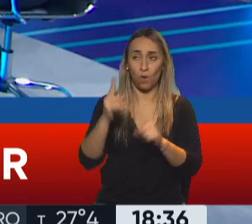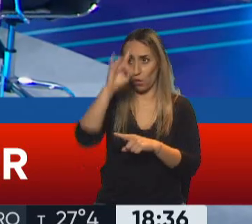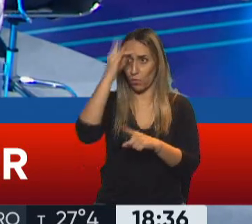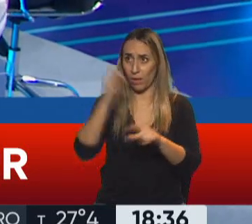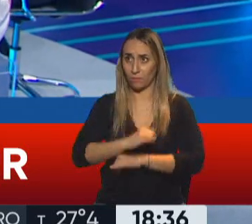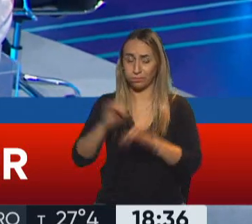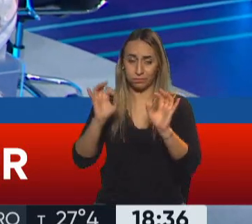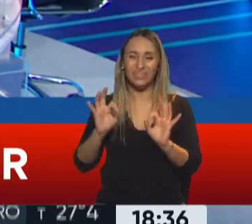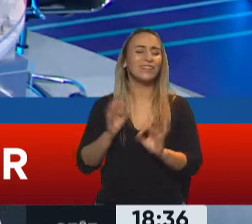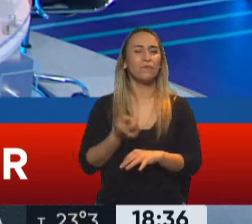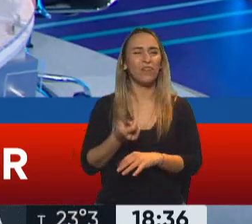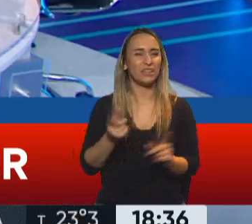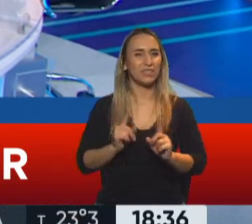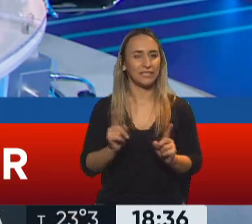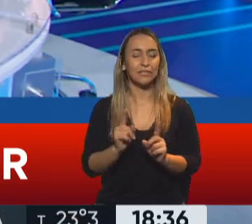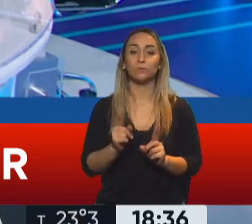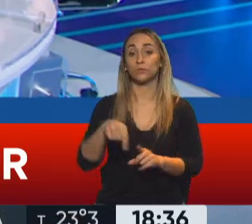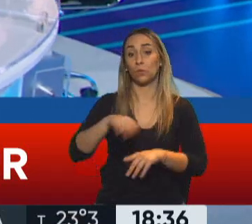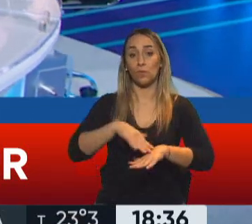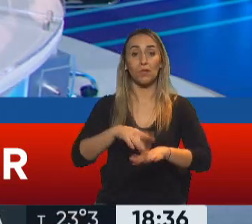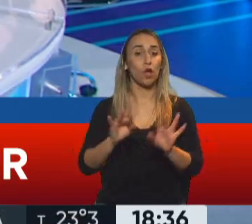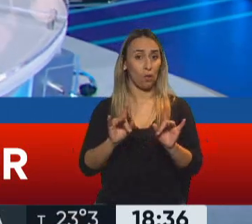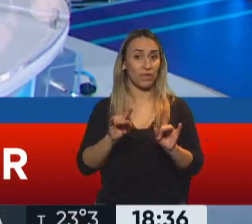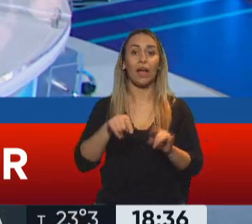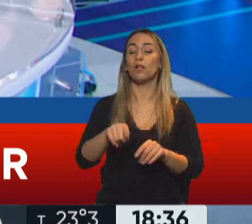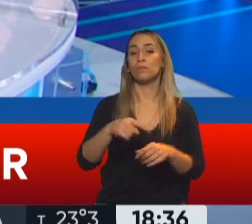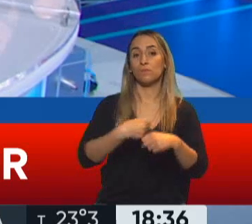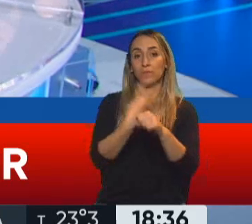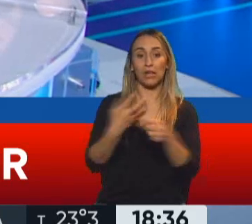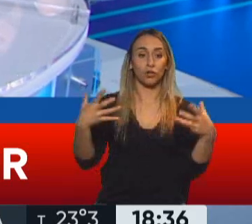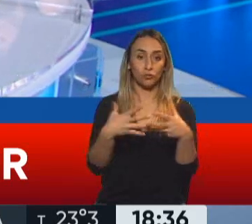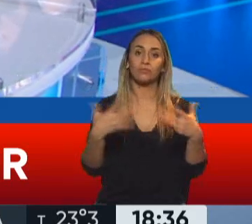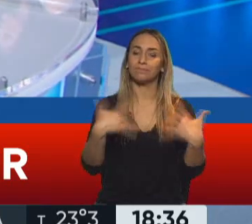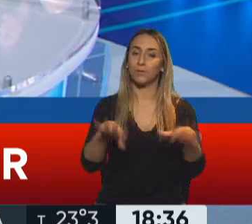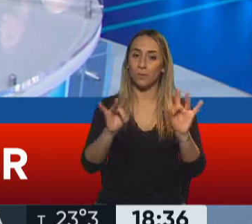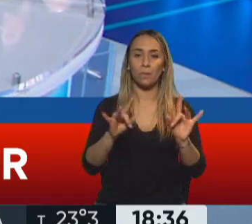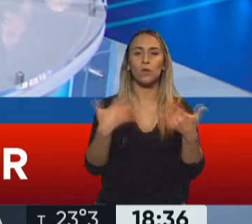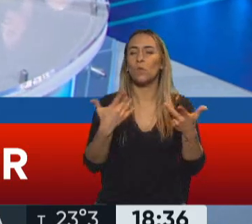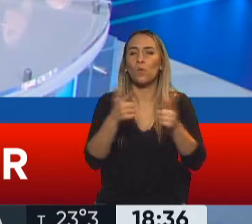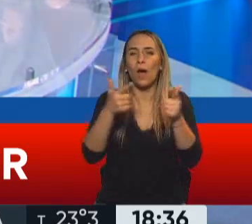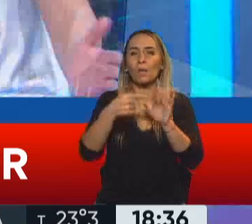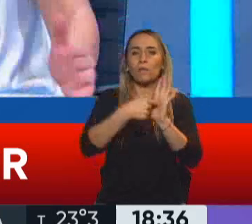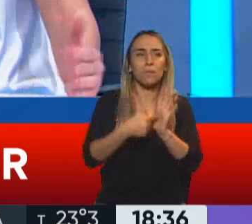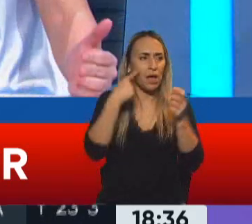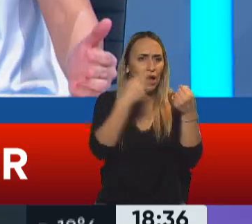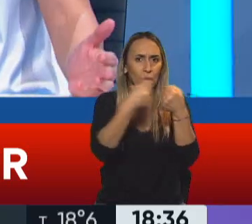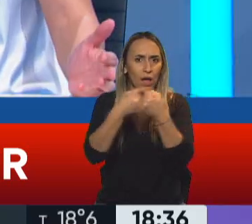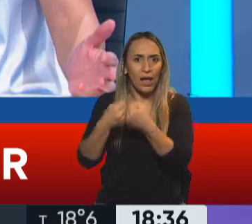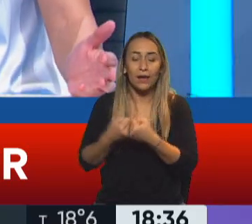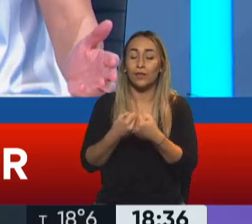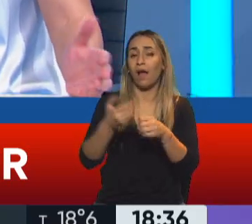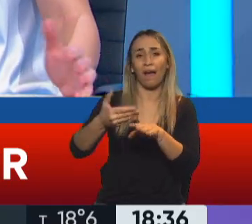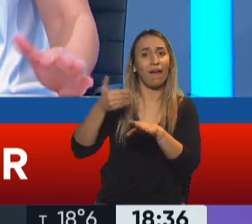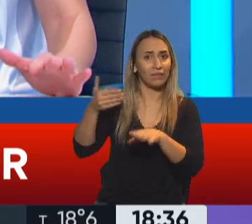fácil, estamos en un momento complicado para el Mercosur y eso lo estamos viendo porque no hay tantos puntos de acuerdo y coincidencias como sí hubo en